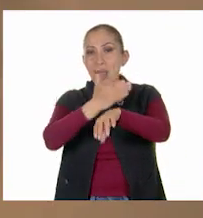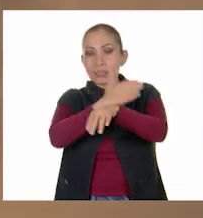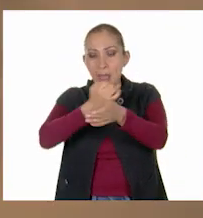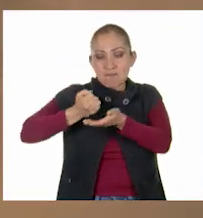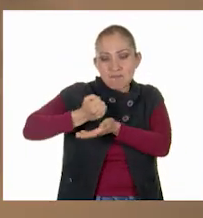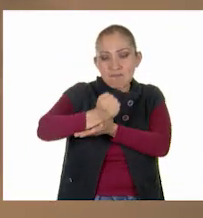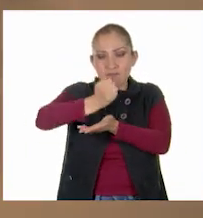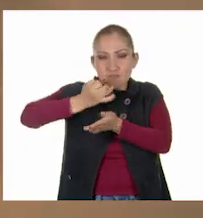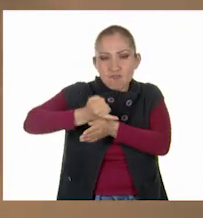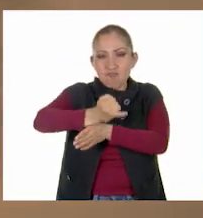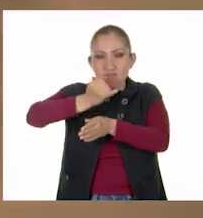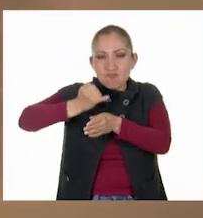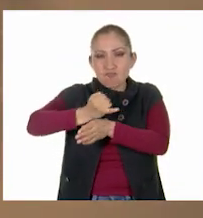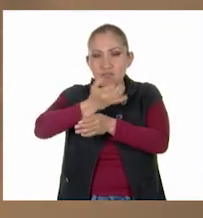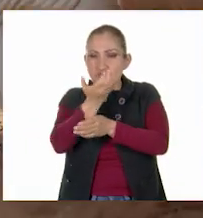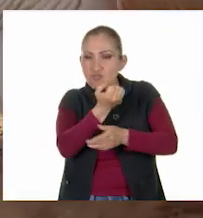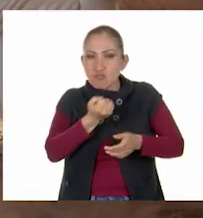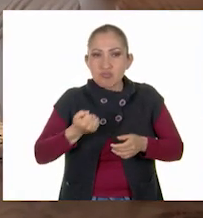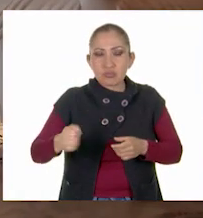talladas hábilmente,